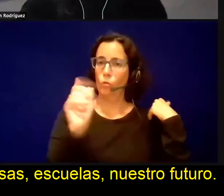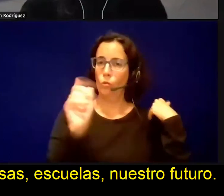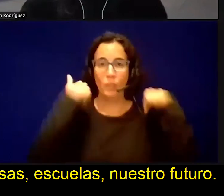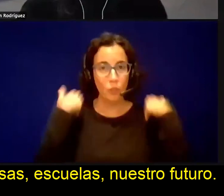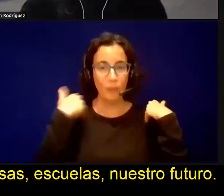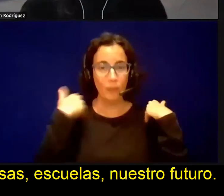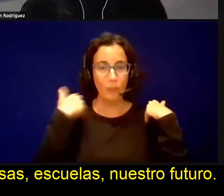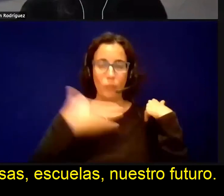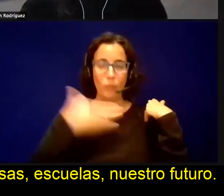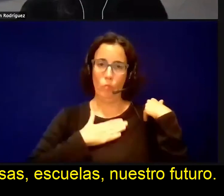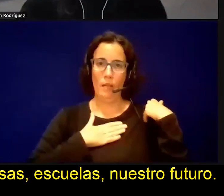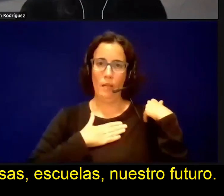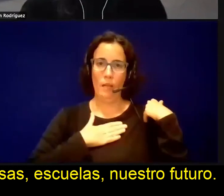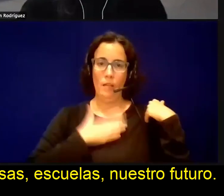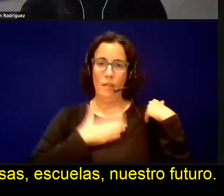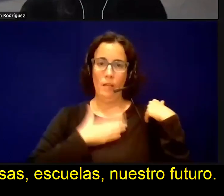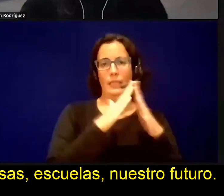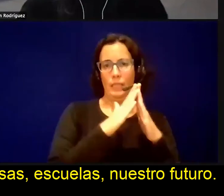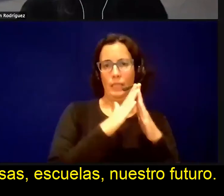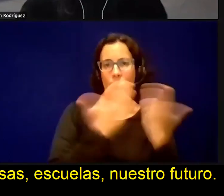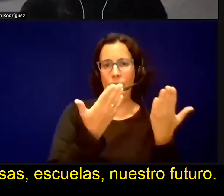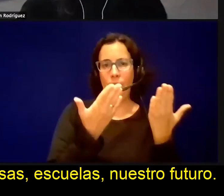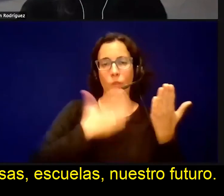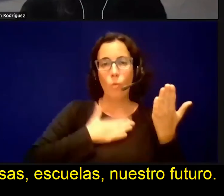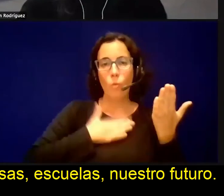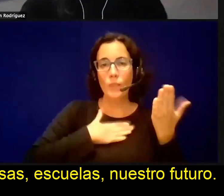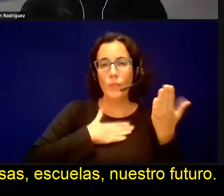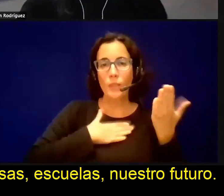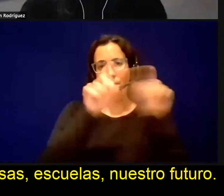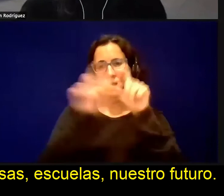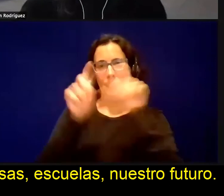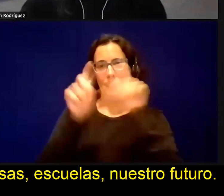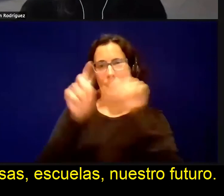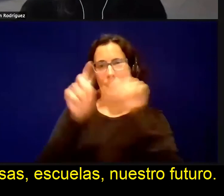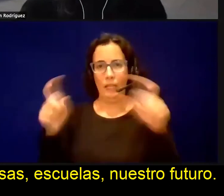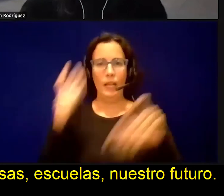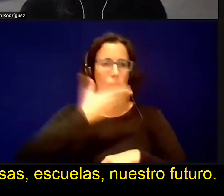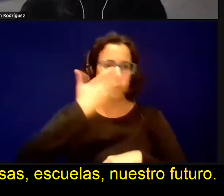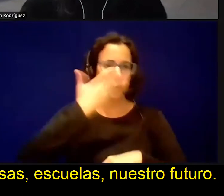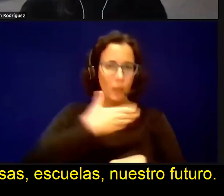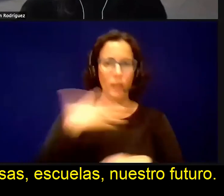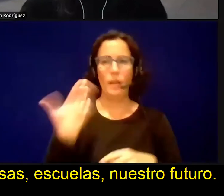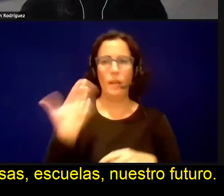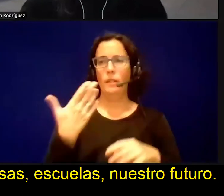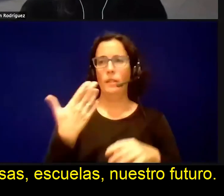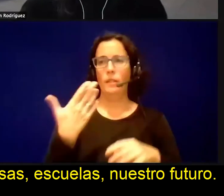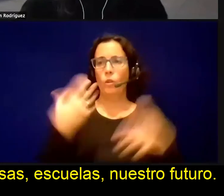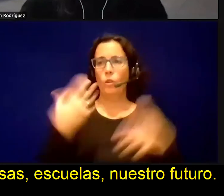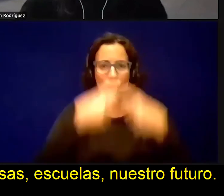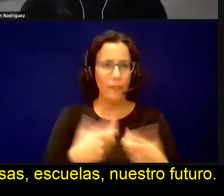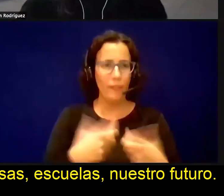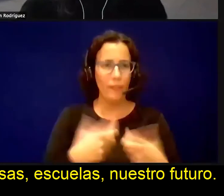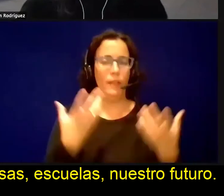casas, de nuestras empresas, de las escuelas, de las comunidades donde vivimos.